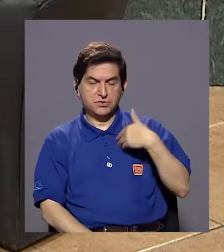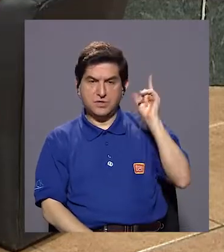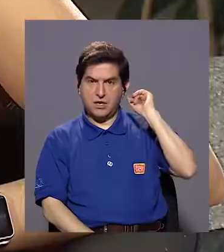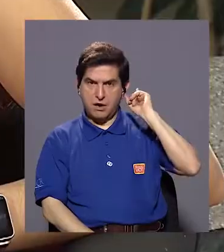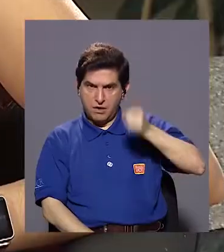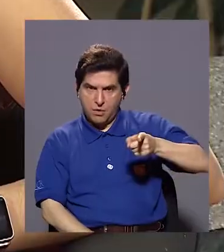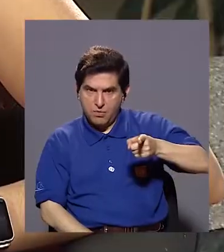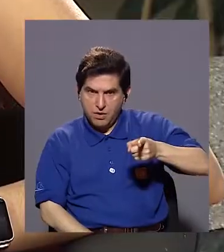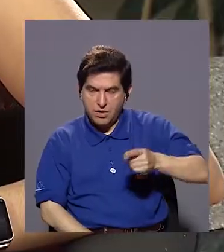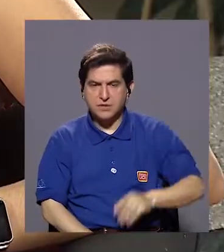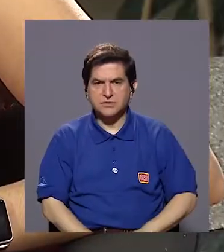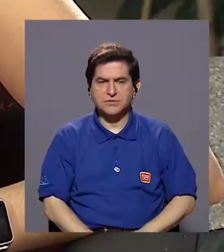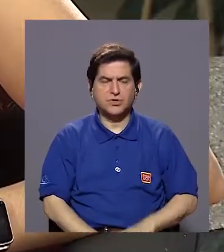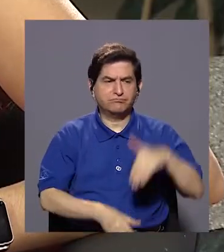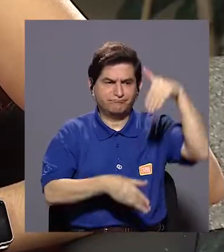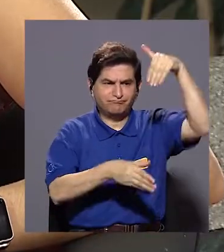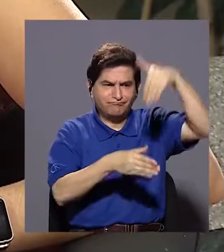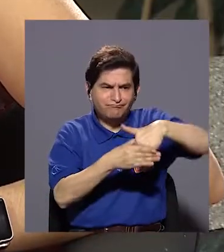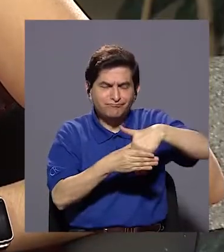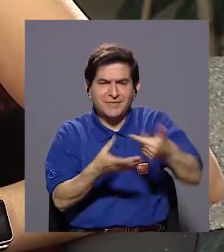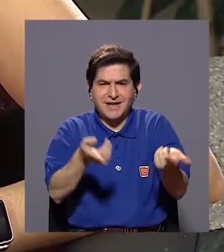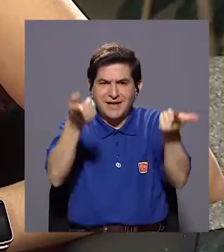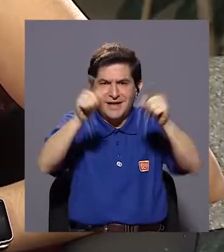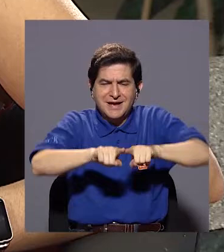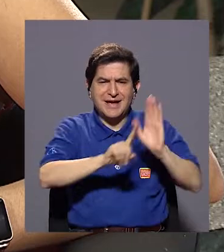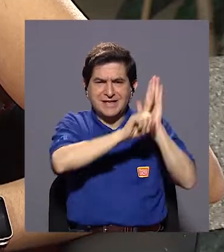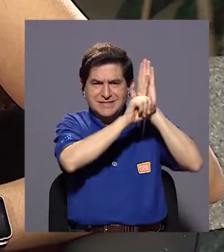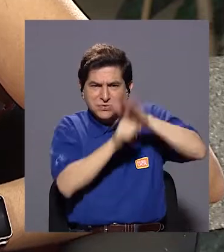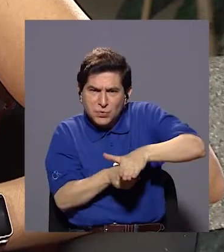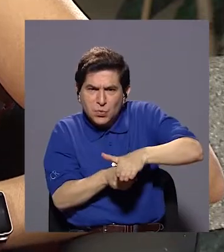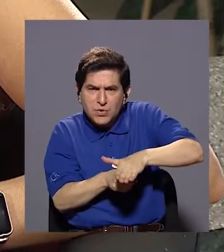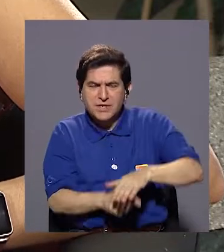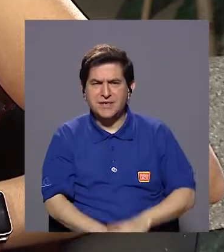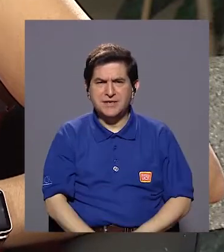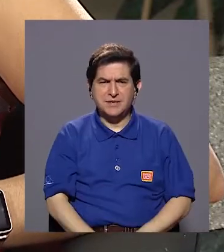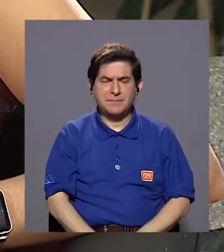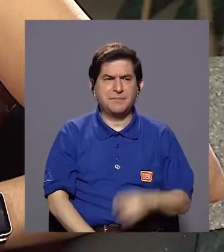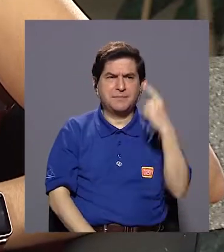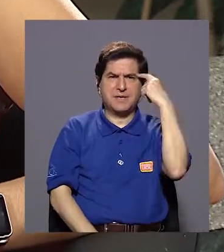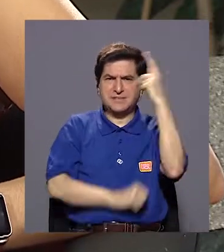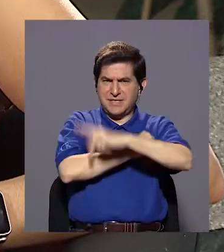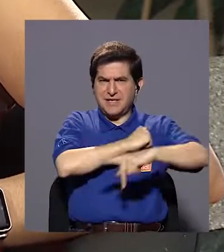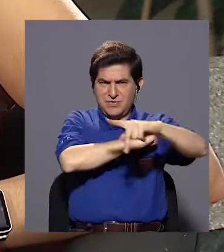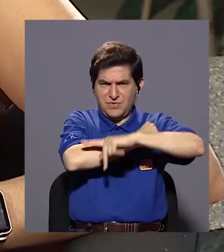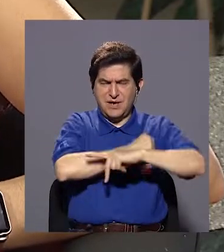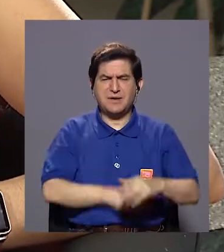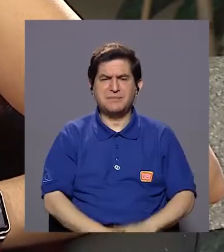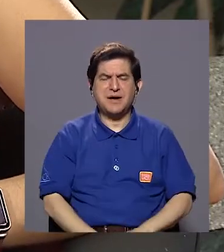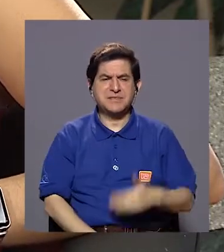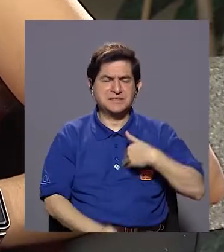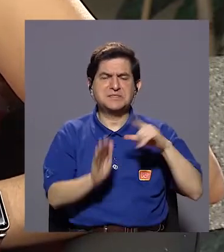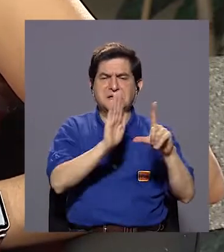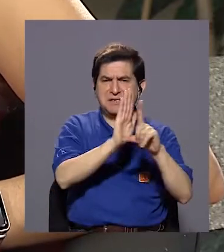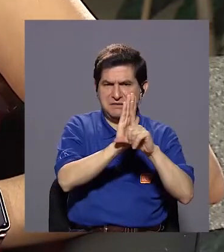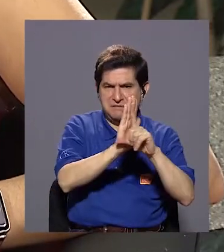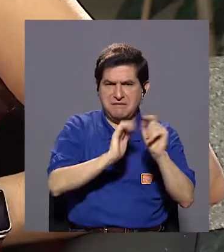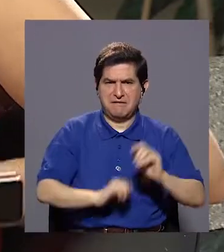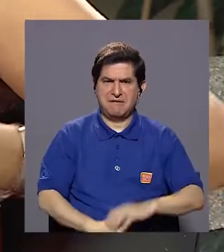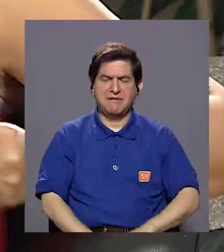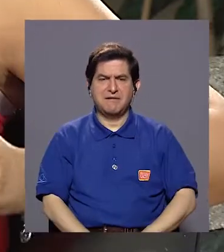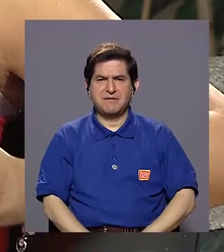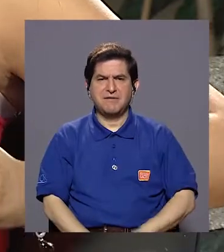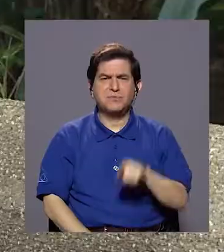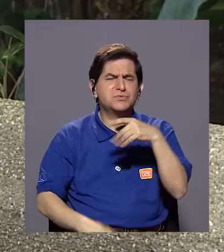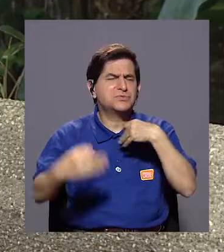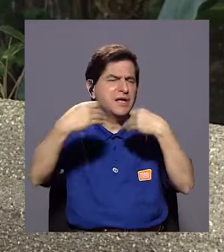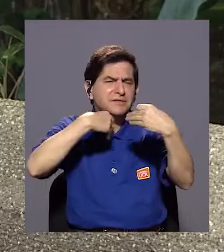obligación de intervenir en un caso de bullying? O sea, como país hemos actuado con una ley.